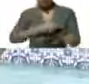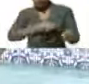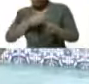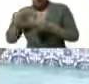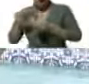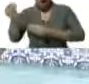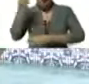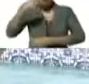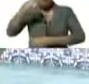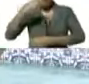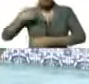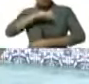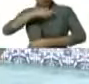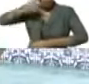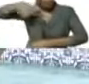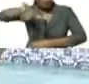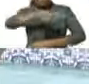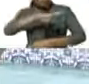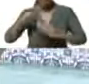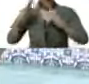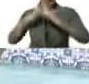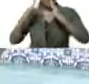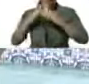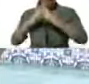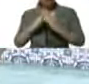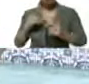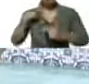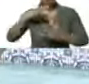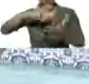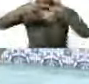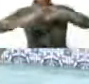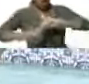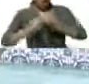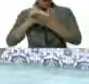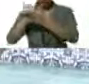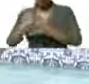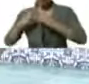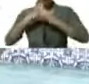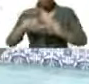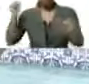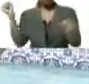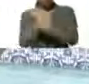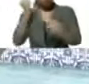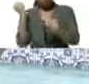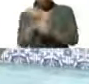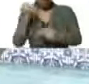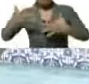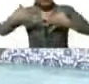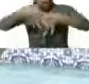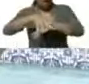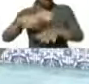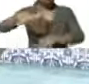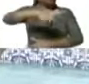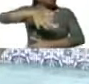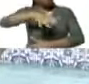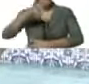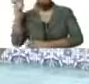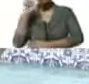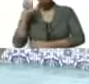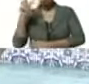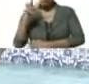a nuestra población, a sus casas, a través de los CLAP. Es todo un operativo integral donde, bueno,